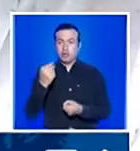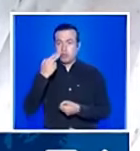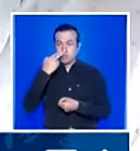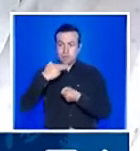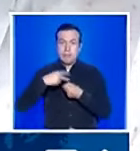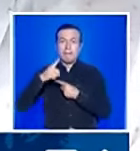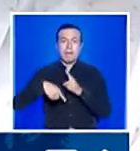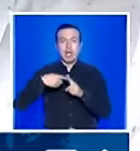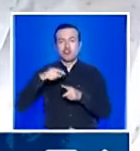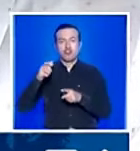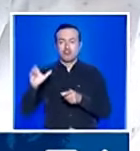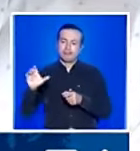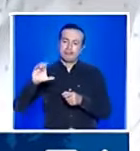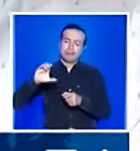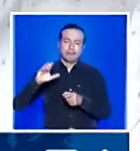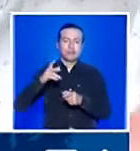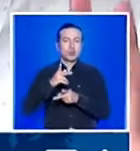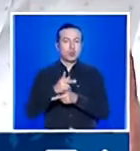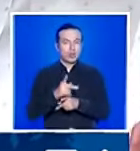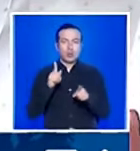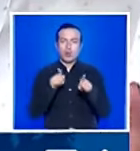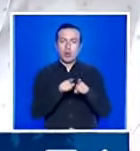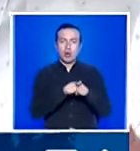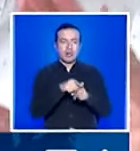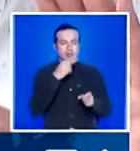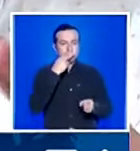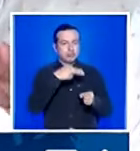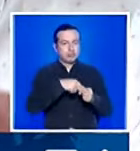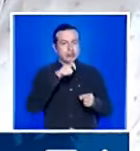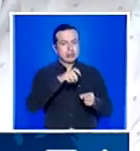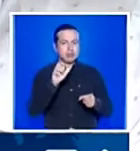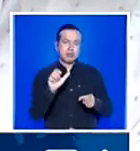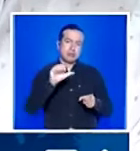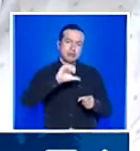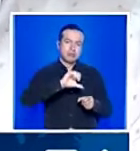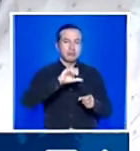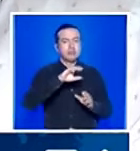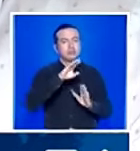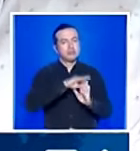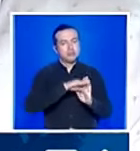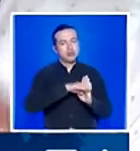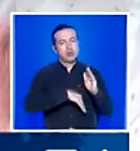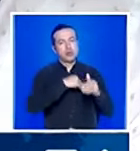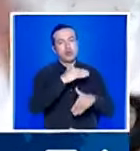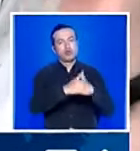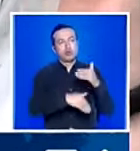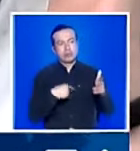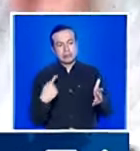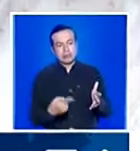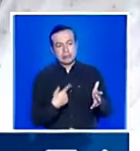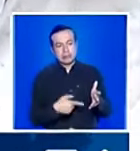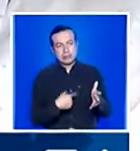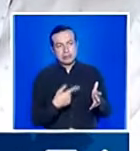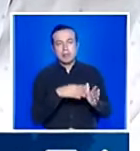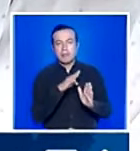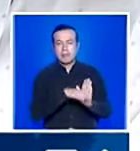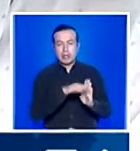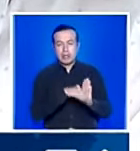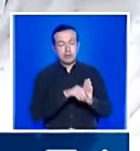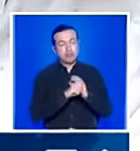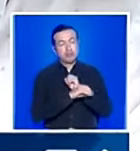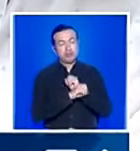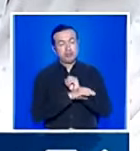debería hacerse en el generador, es decir, que ayude a bajar el proceso de combustión y de las emisiones que se te van